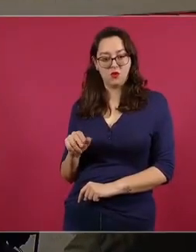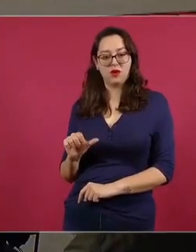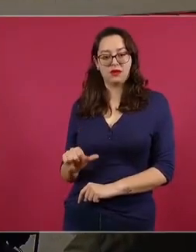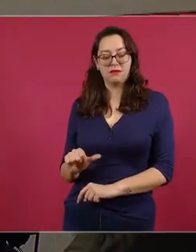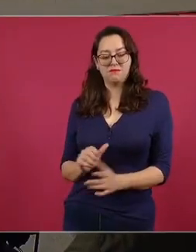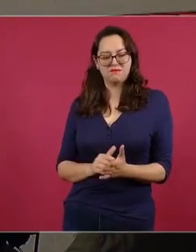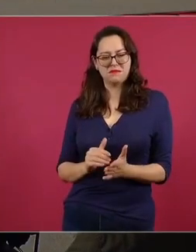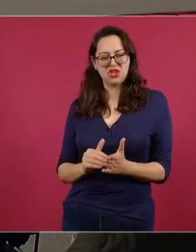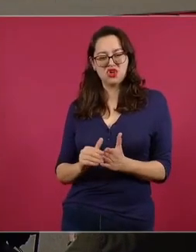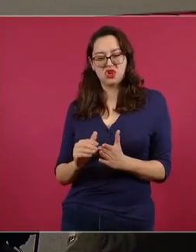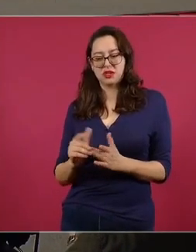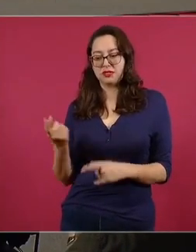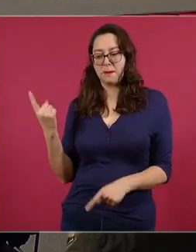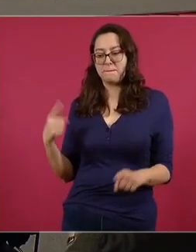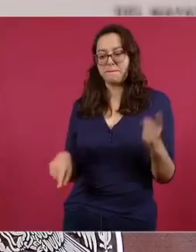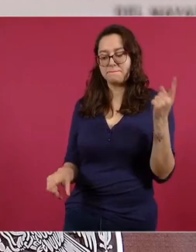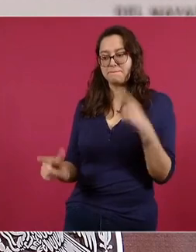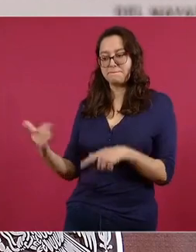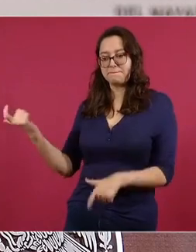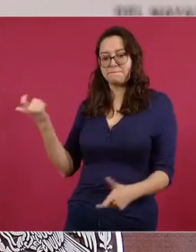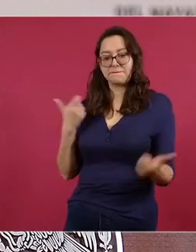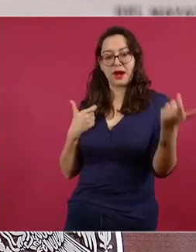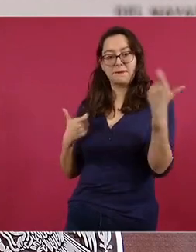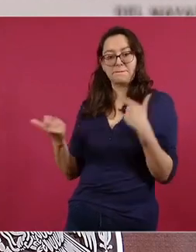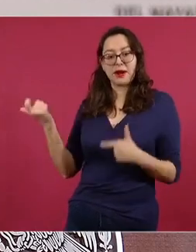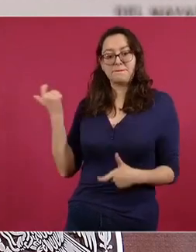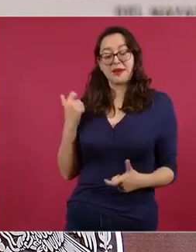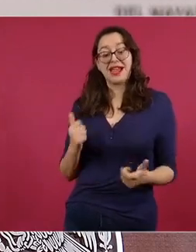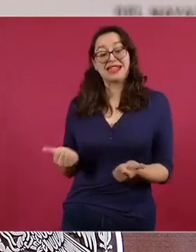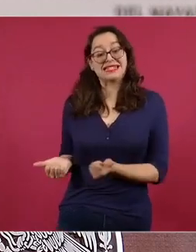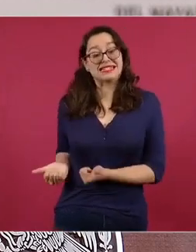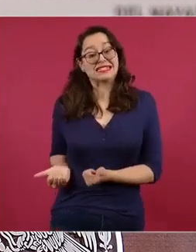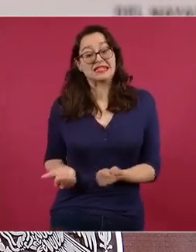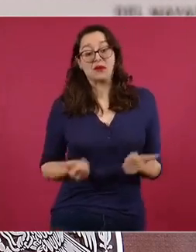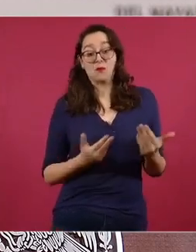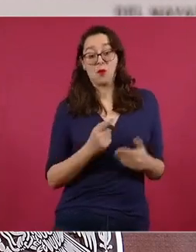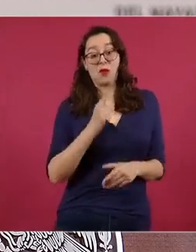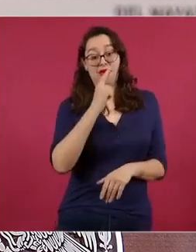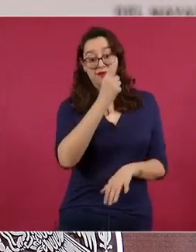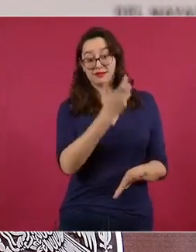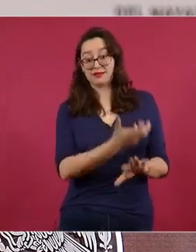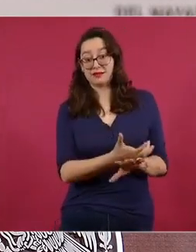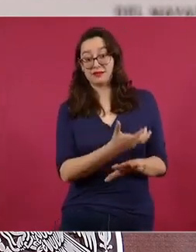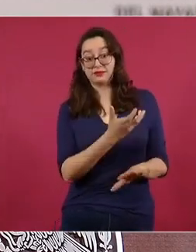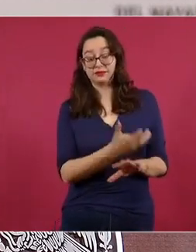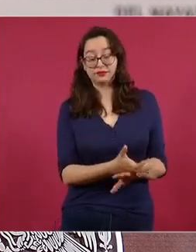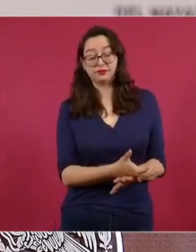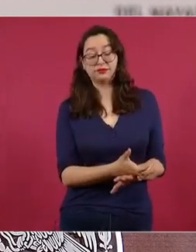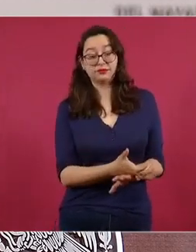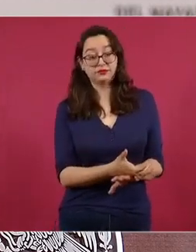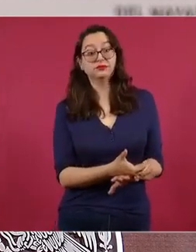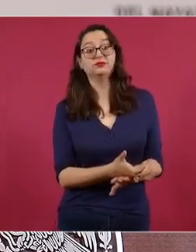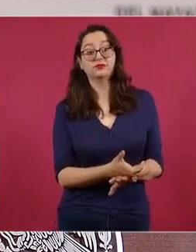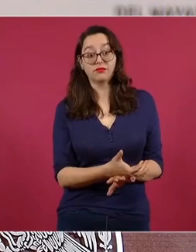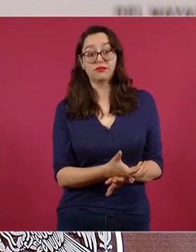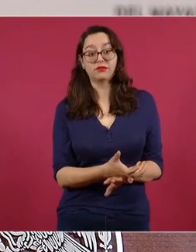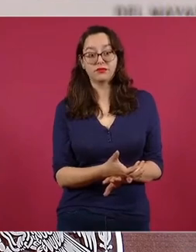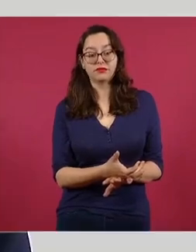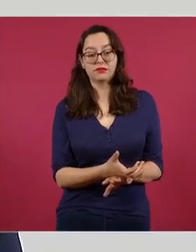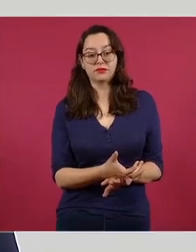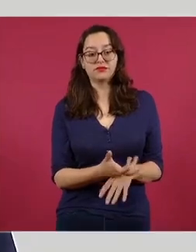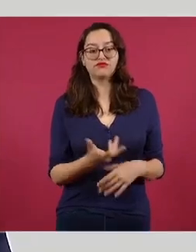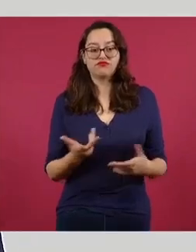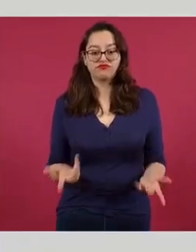multimillonarios. Entonces, como él tiene dinero, parte de ese botín, y ya